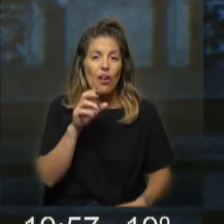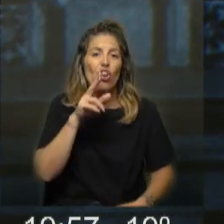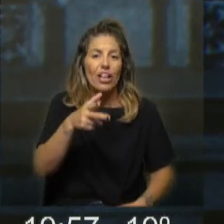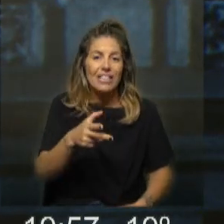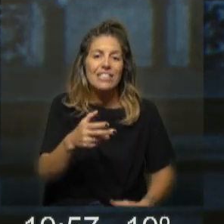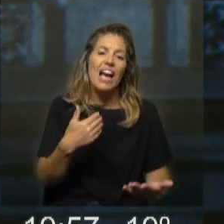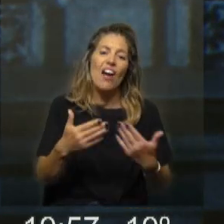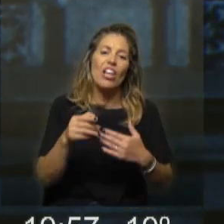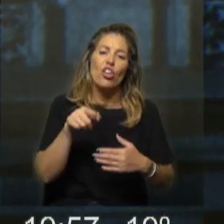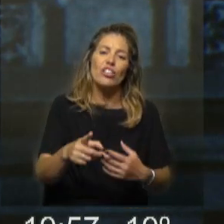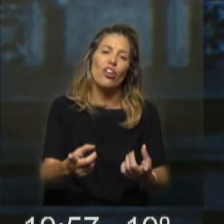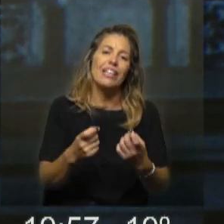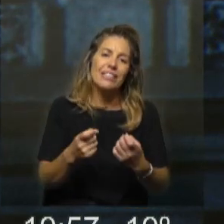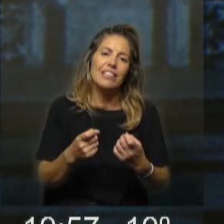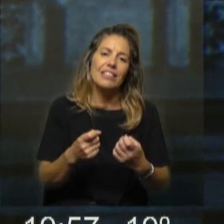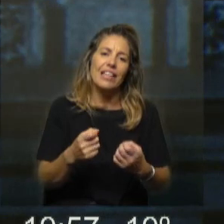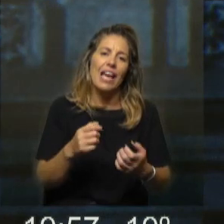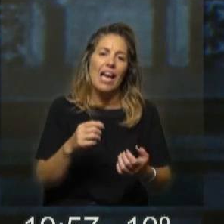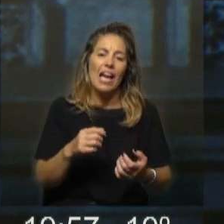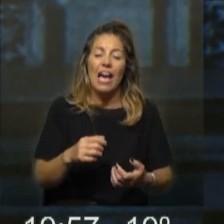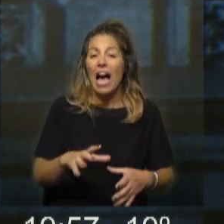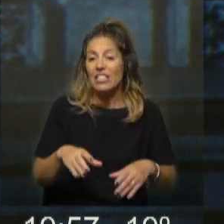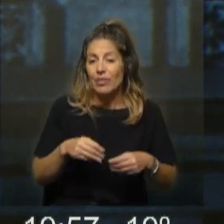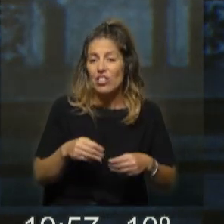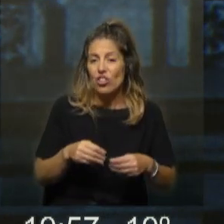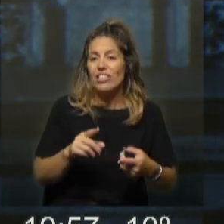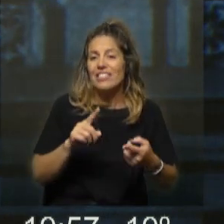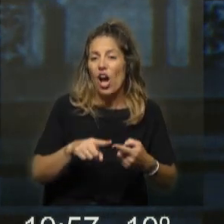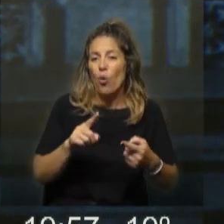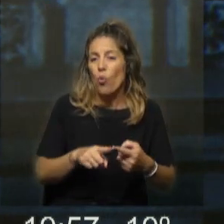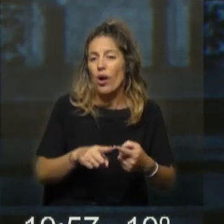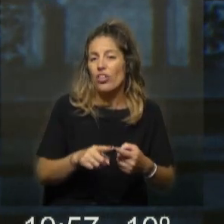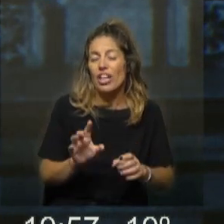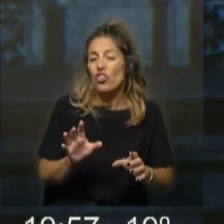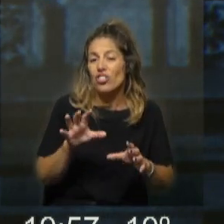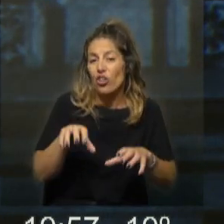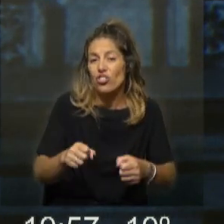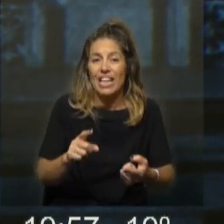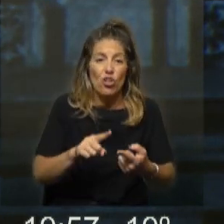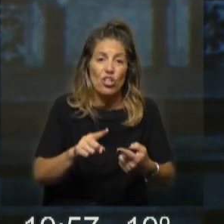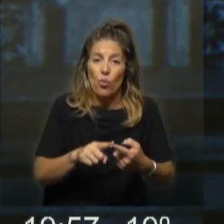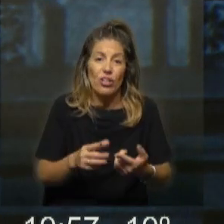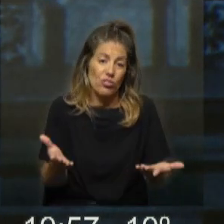en realidad requiere grandes consensos para ser implementado y que no se consiguen esos consensos aún.